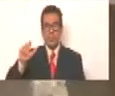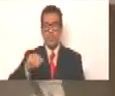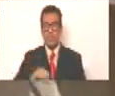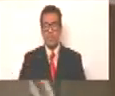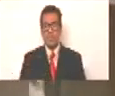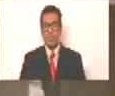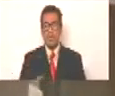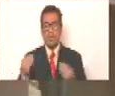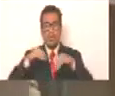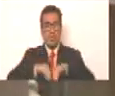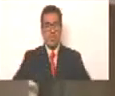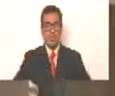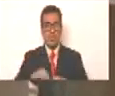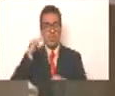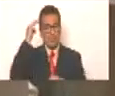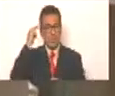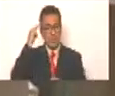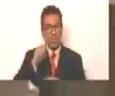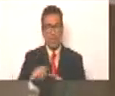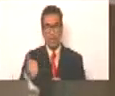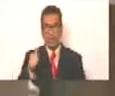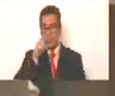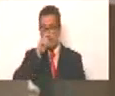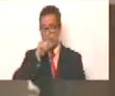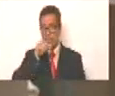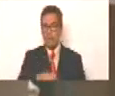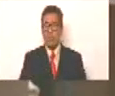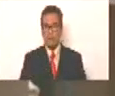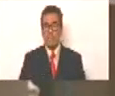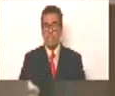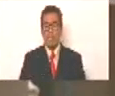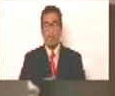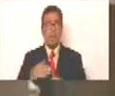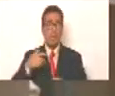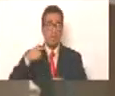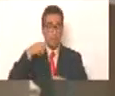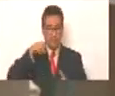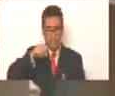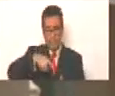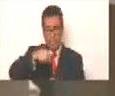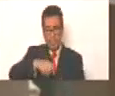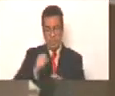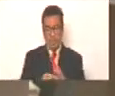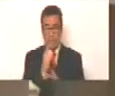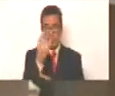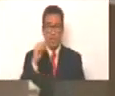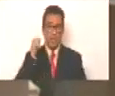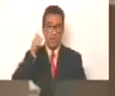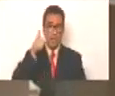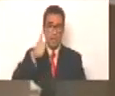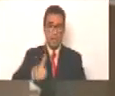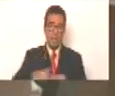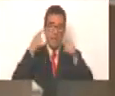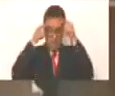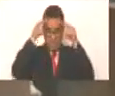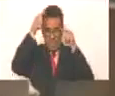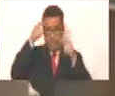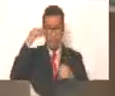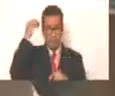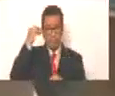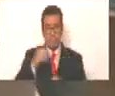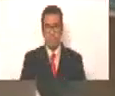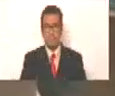en conmemoración del décimo aniversario de la siembra del comandante eterno Hugo Chávez Frías, considerando que el